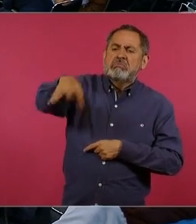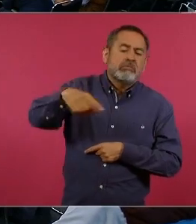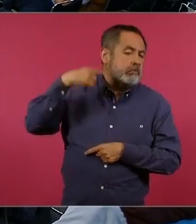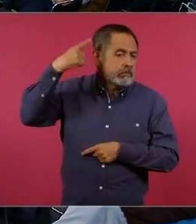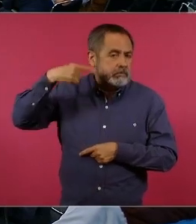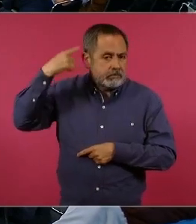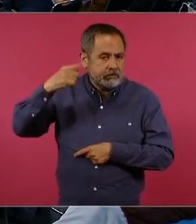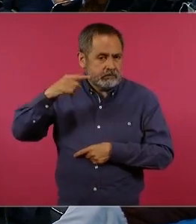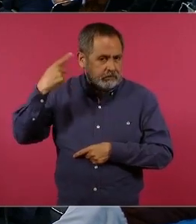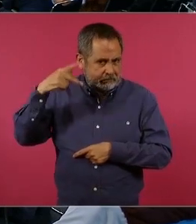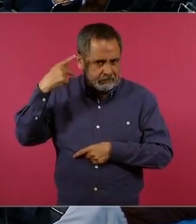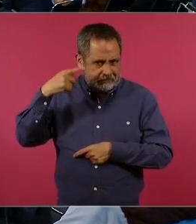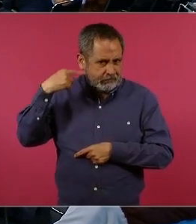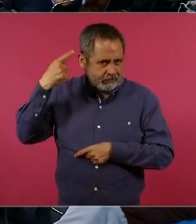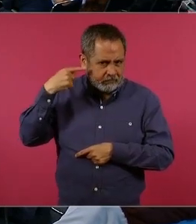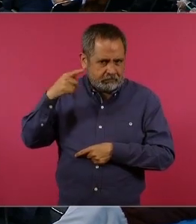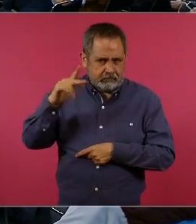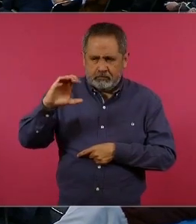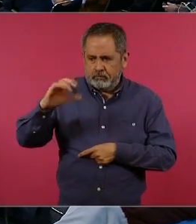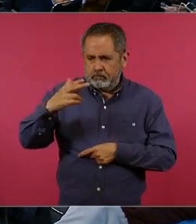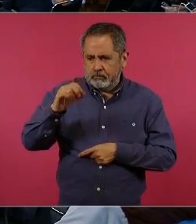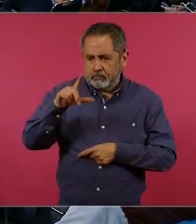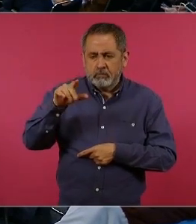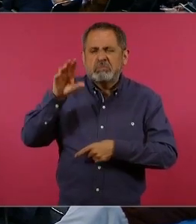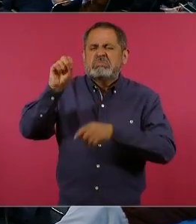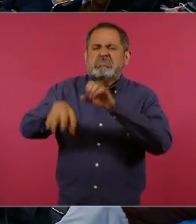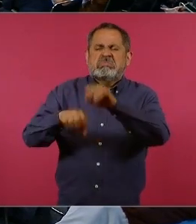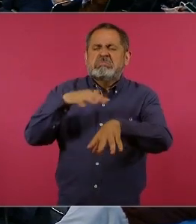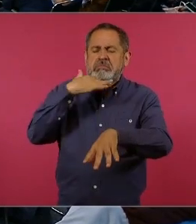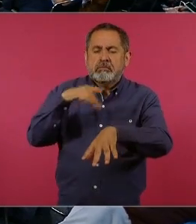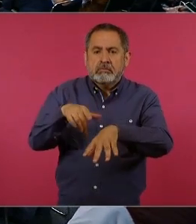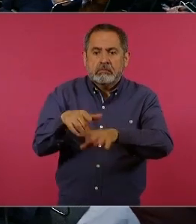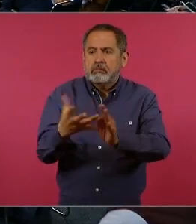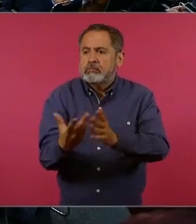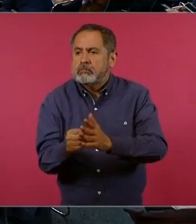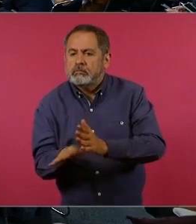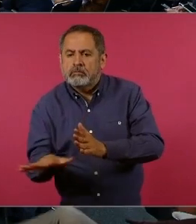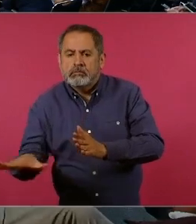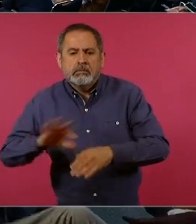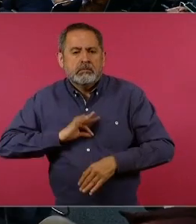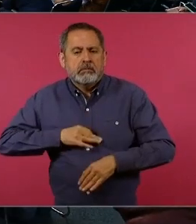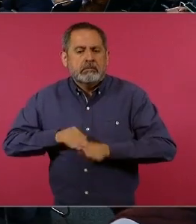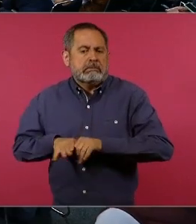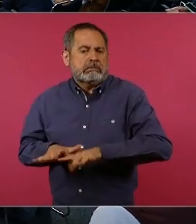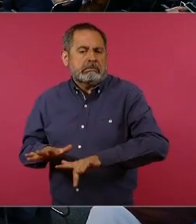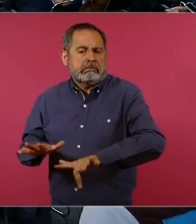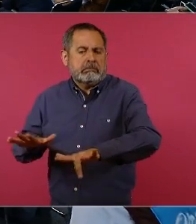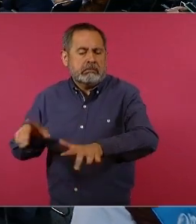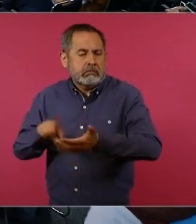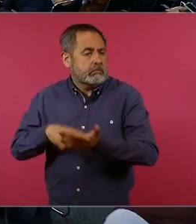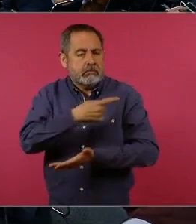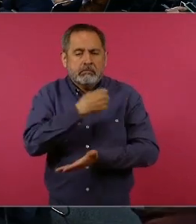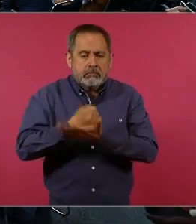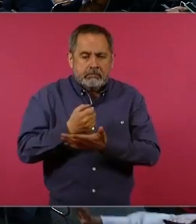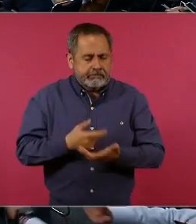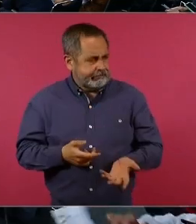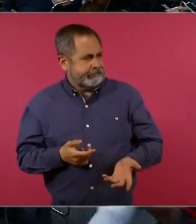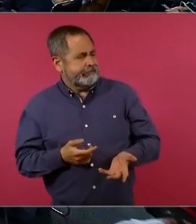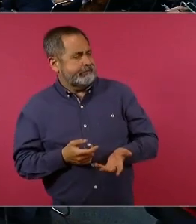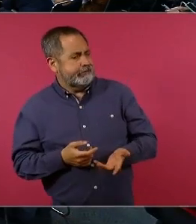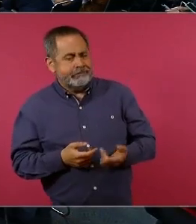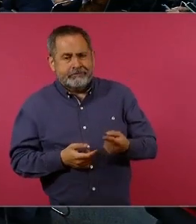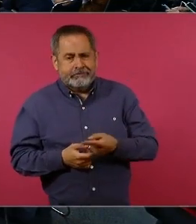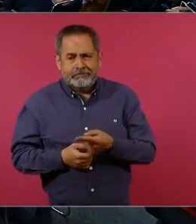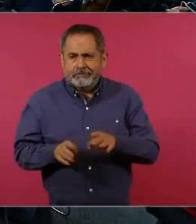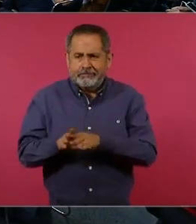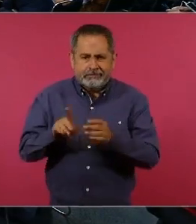Puebla, que actualmente está contaminando los pozos artesanales de la gente de alrededor. Entonces, a este